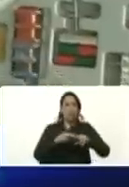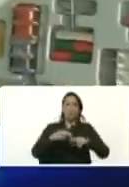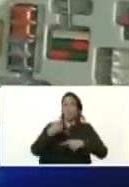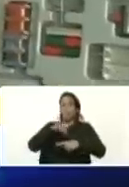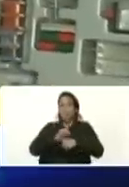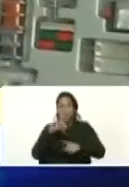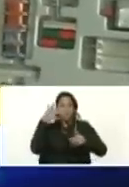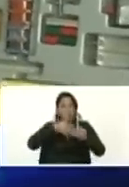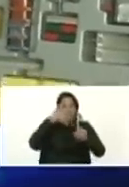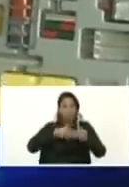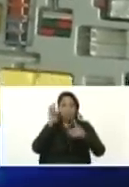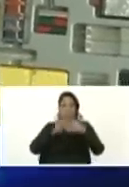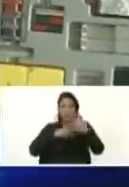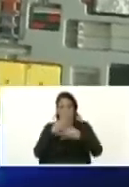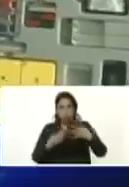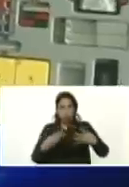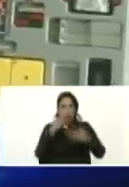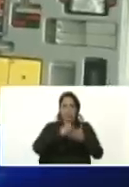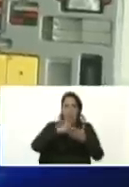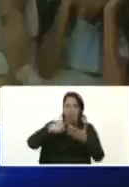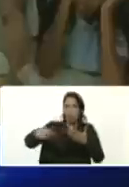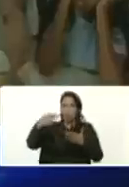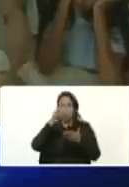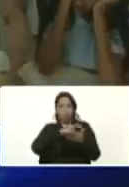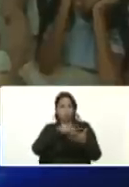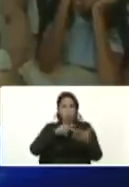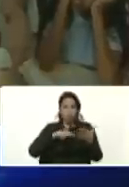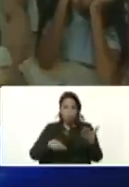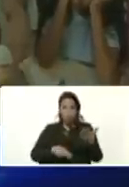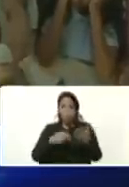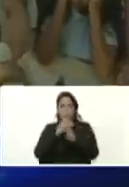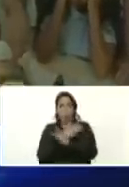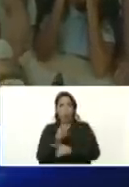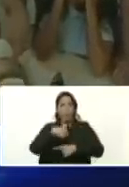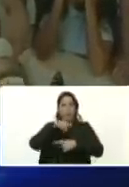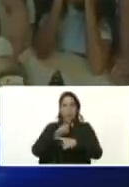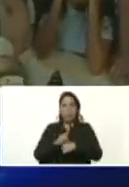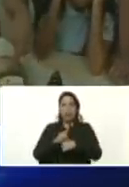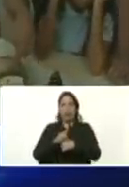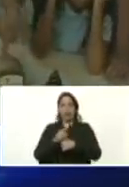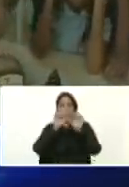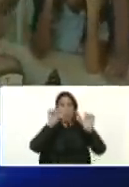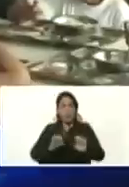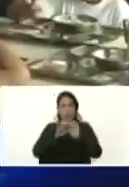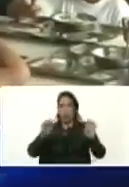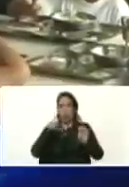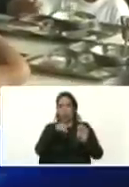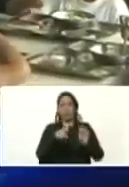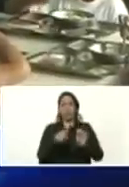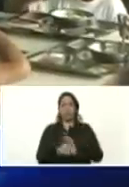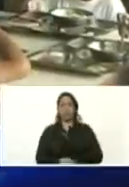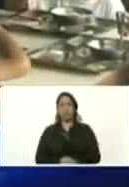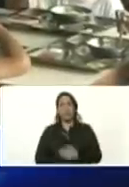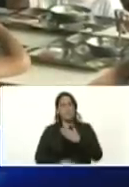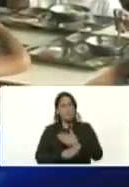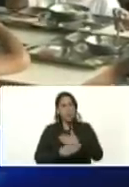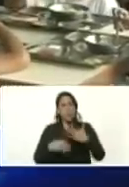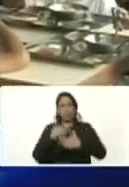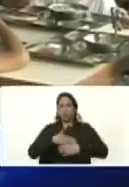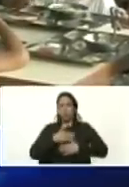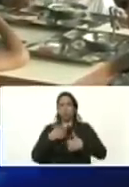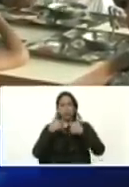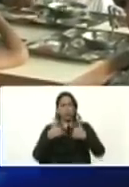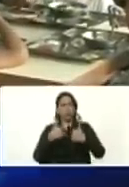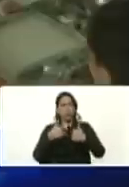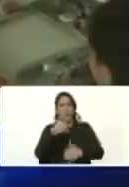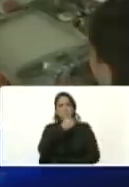donde se utiliza el juego como herramienta fundamental es decir en el sistema educativo como usted lo dijo en su introducción vamos muy bien va mejorando